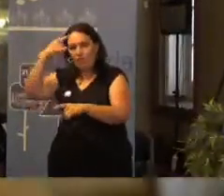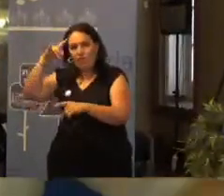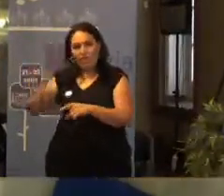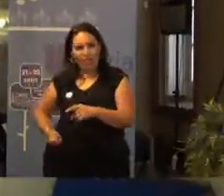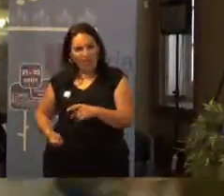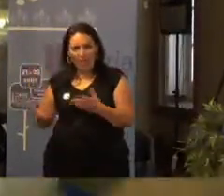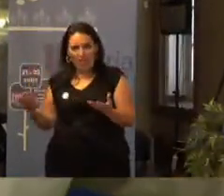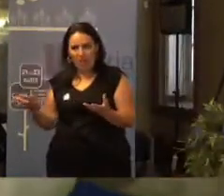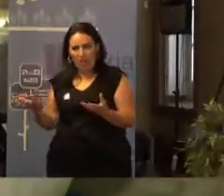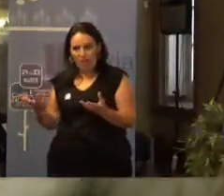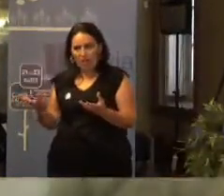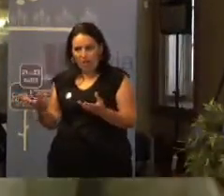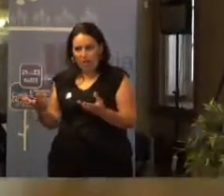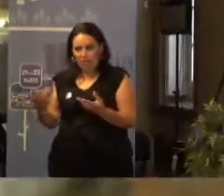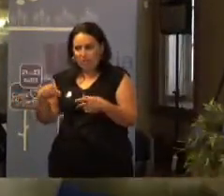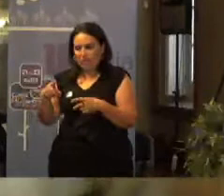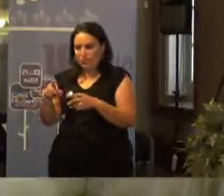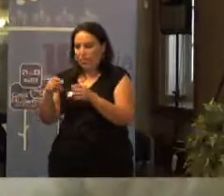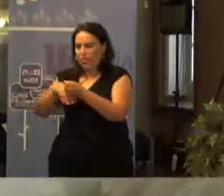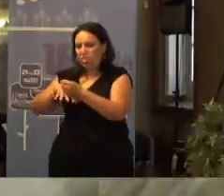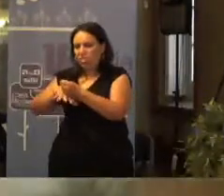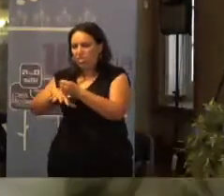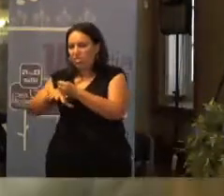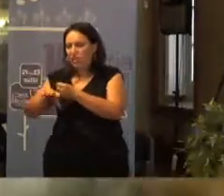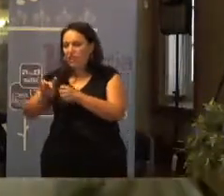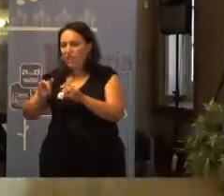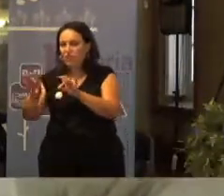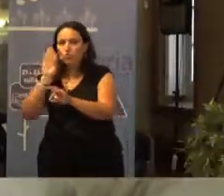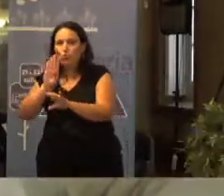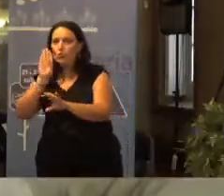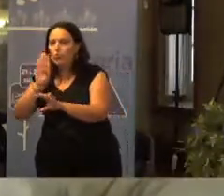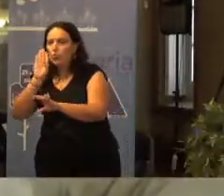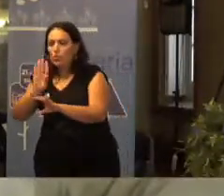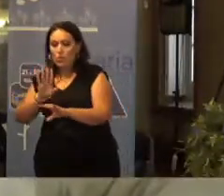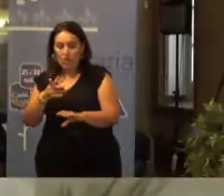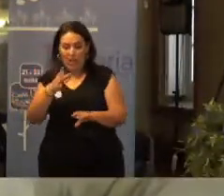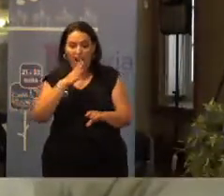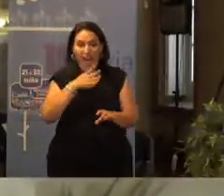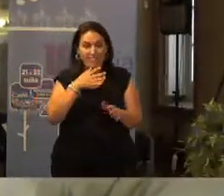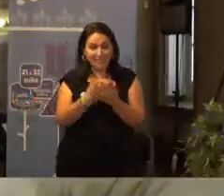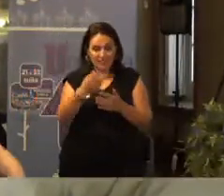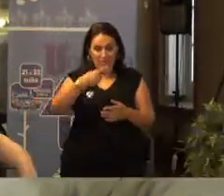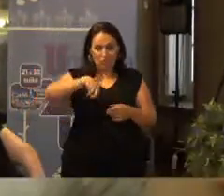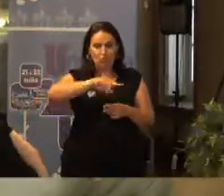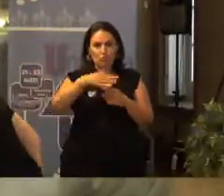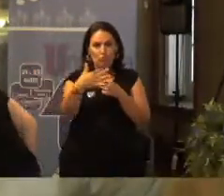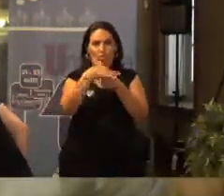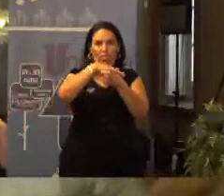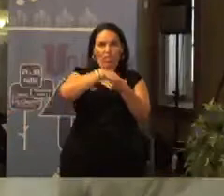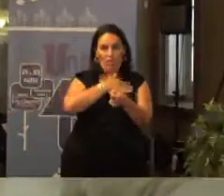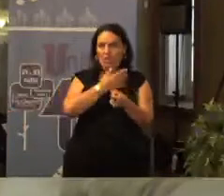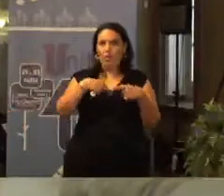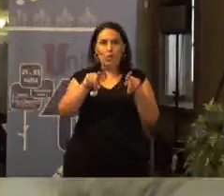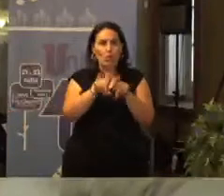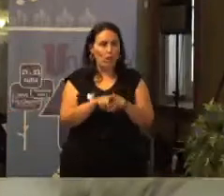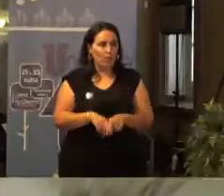Vai deitando, e vai impregnando, e chega abaixo, onde estamos nós, os cidadanos do común. Bueno, pois iso é o primeiro